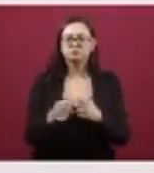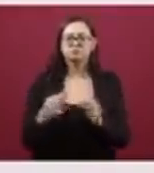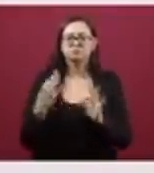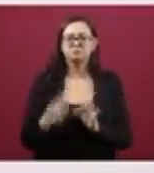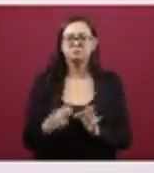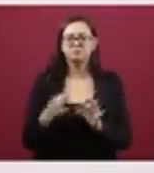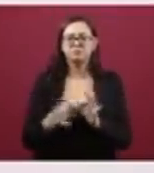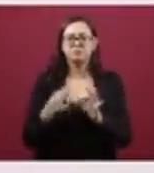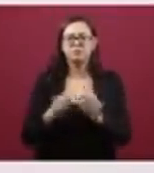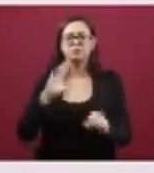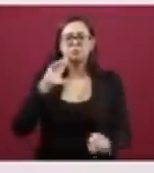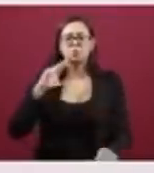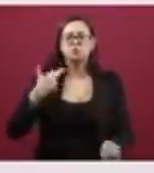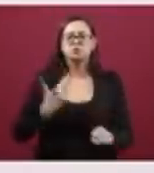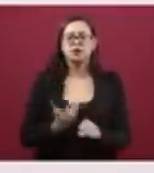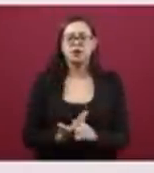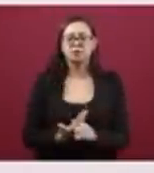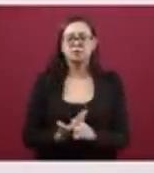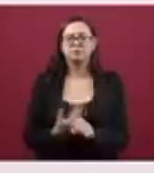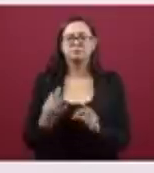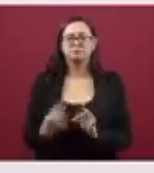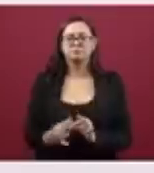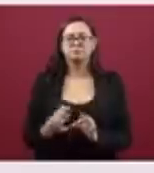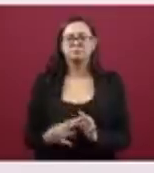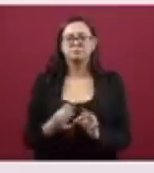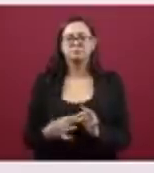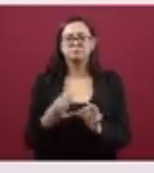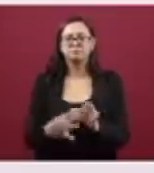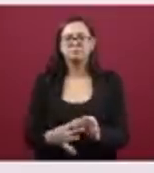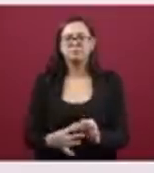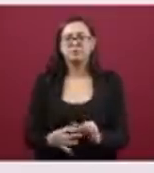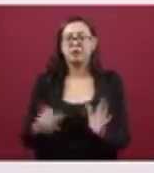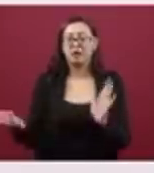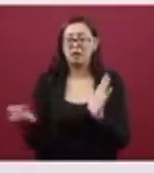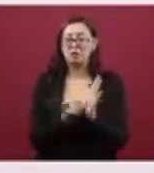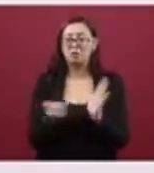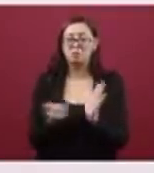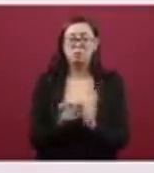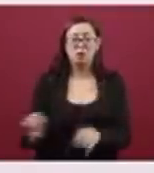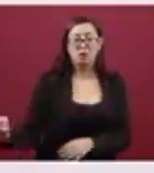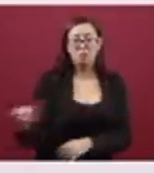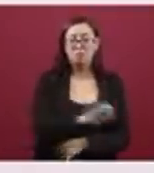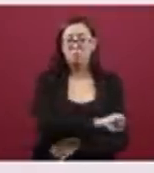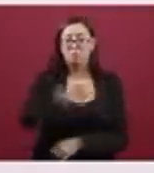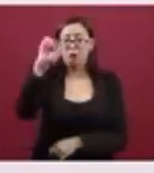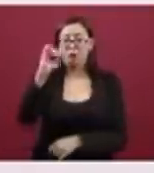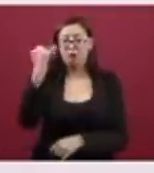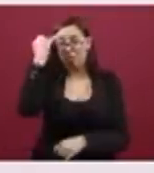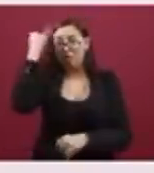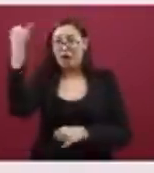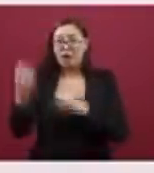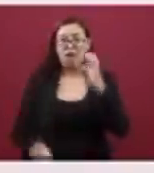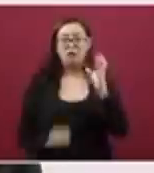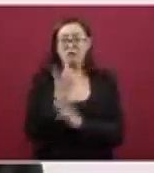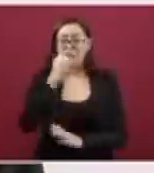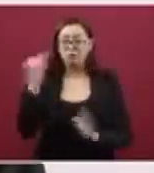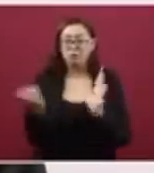de las finanzas públicas. No habrá aumentos de impuestos ni nuevos impuestos.